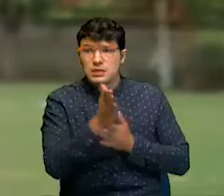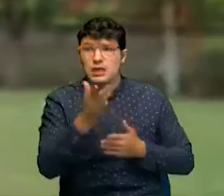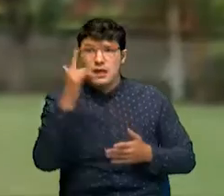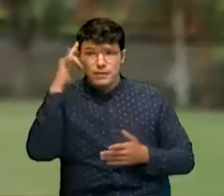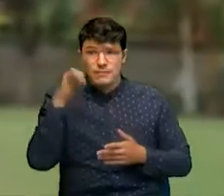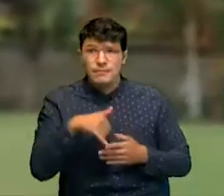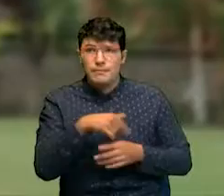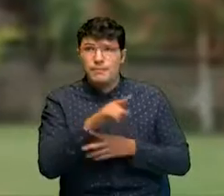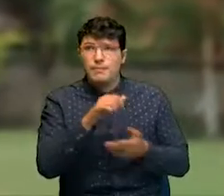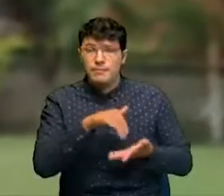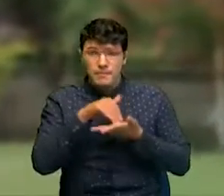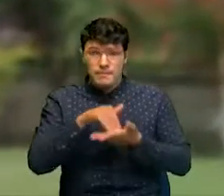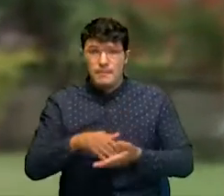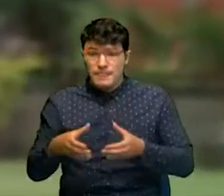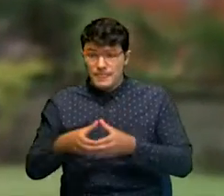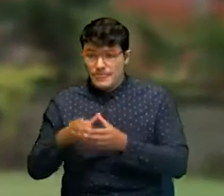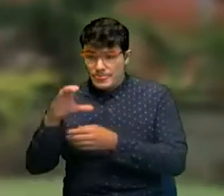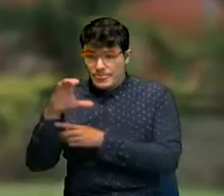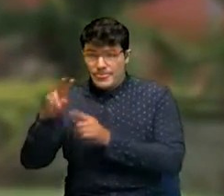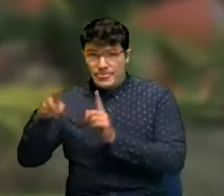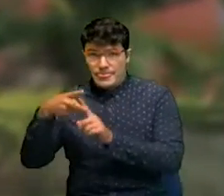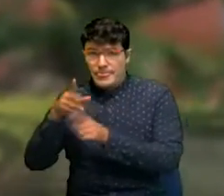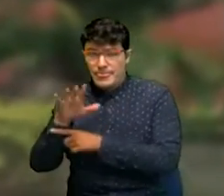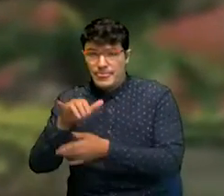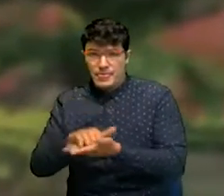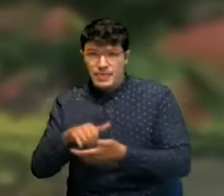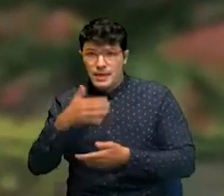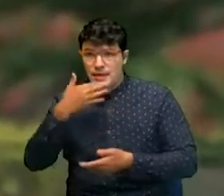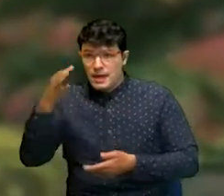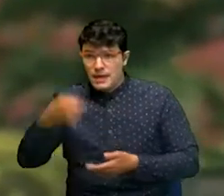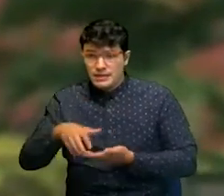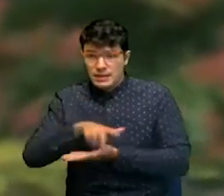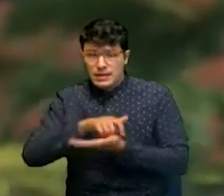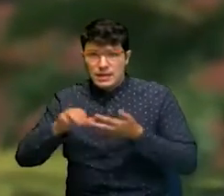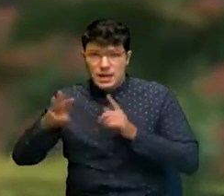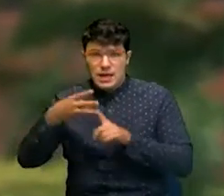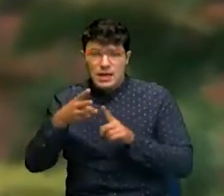segunda casilla del grupo C que lidera Junior, Real San Andrés es tercero y Cúcuta Deportivo último.